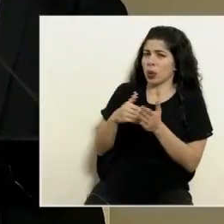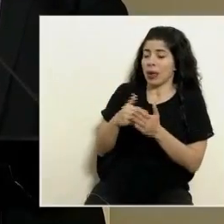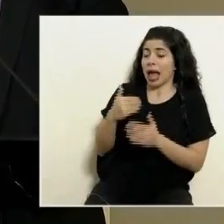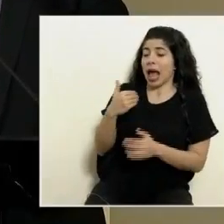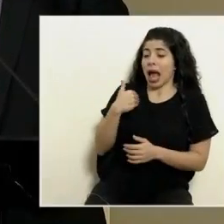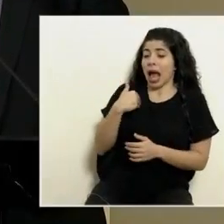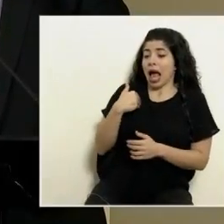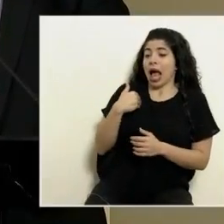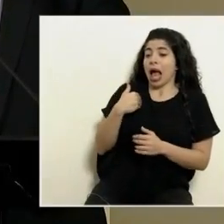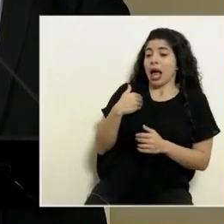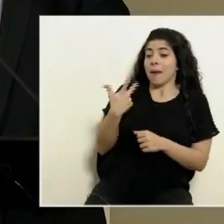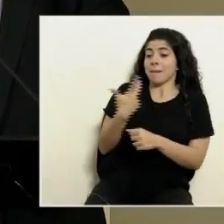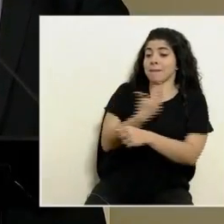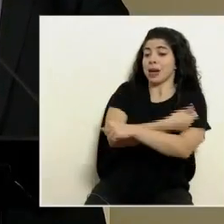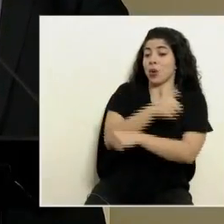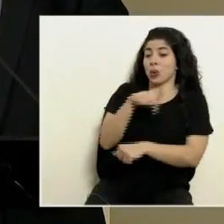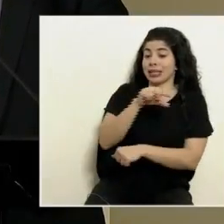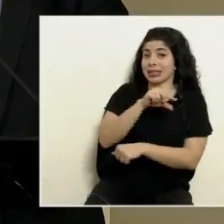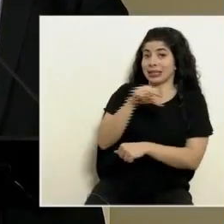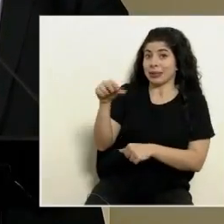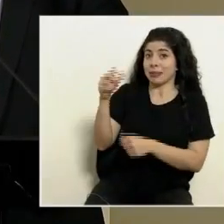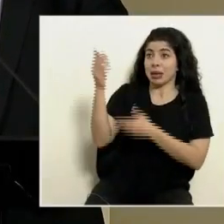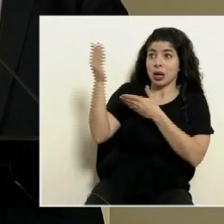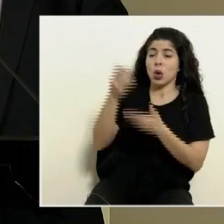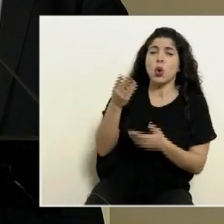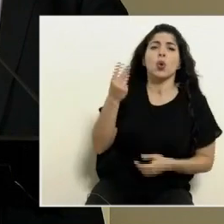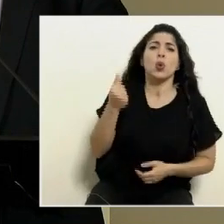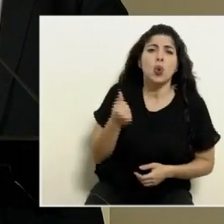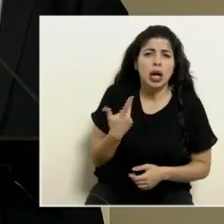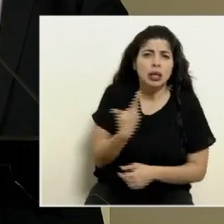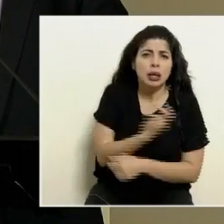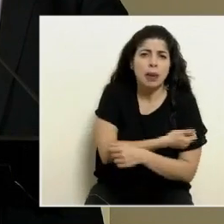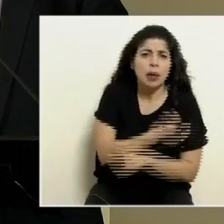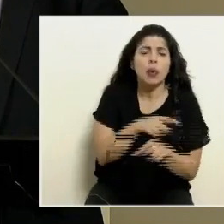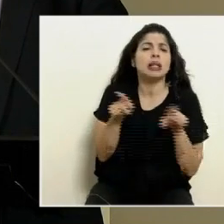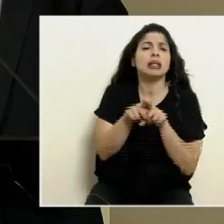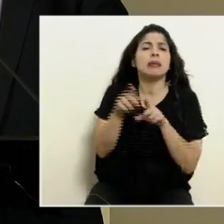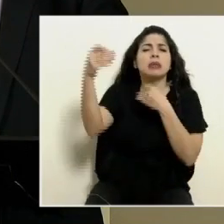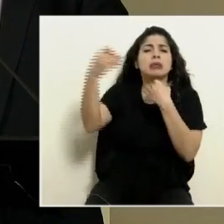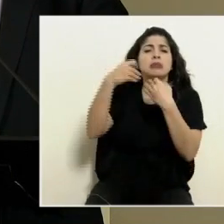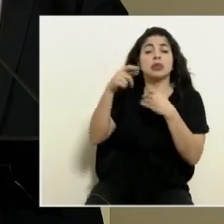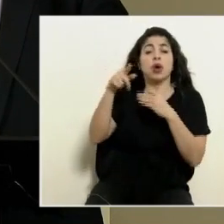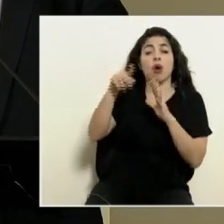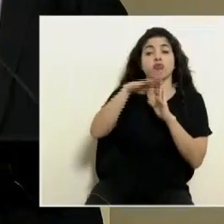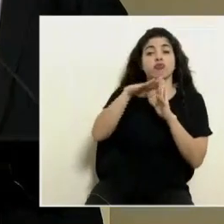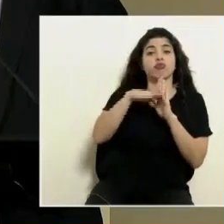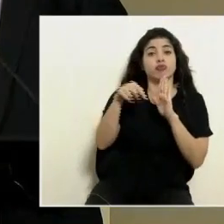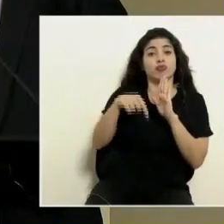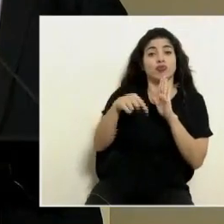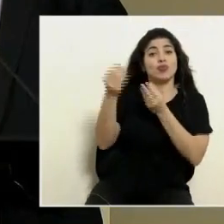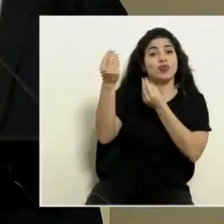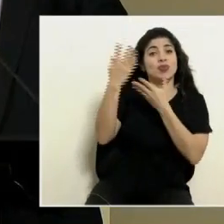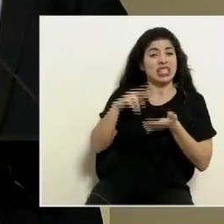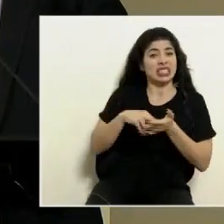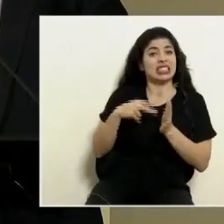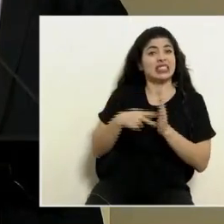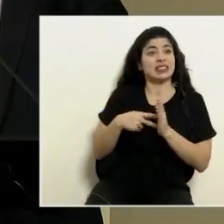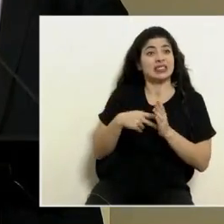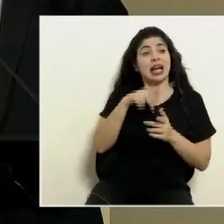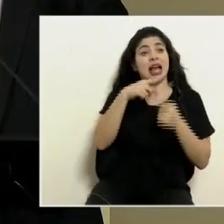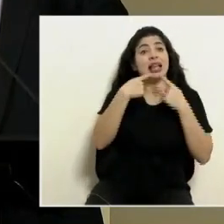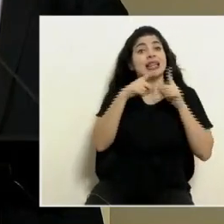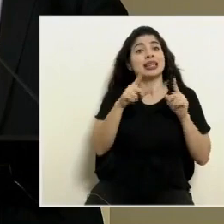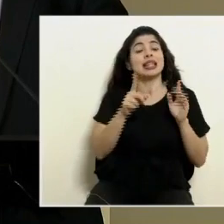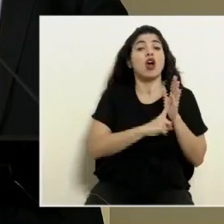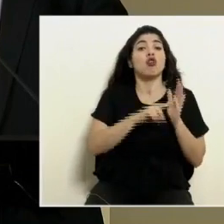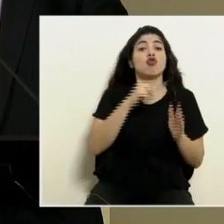una proyección de vacunas para esta semana sobre la llegada de las dosis, y si podemos precisar nada más, con las medidas que anuncian hoy, ¿podríamos descartar la declaratoria de alerta